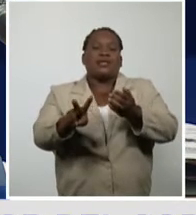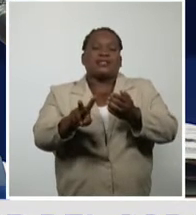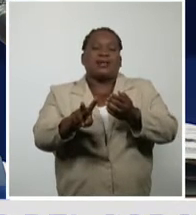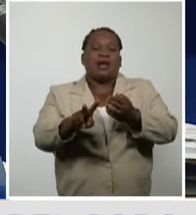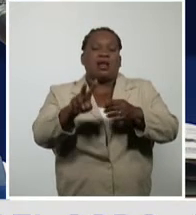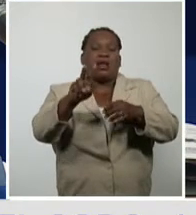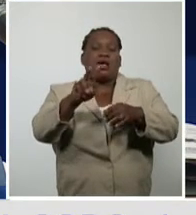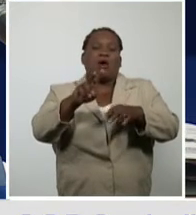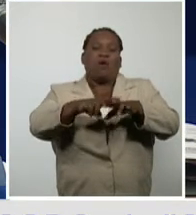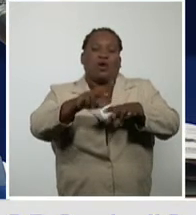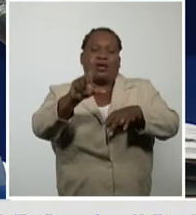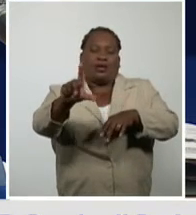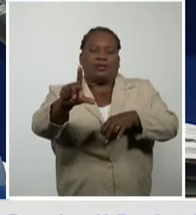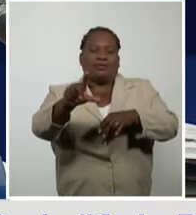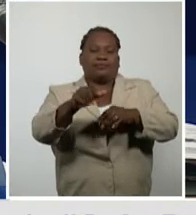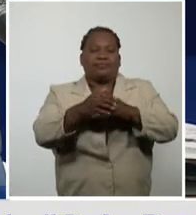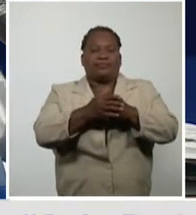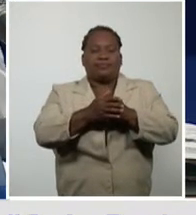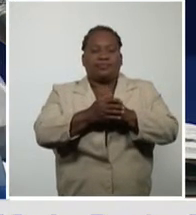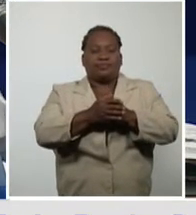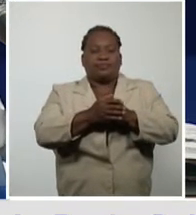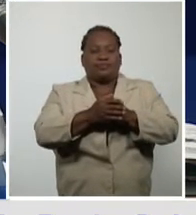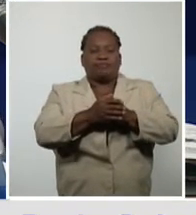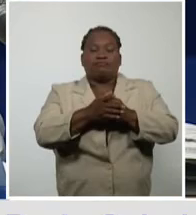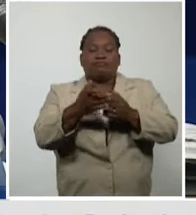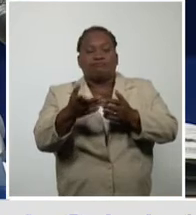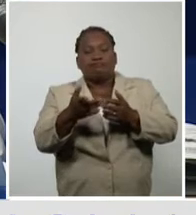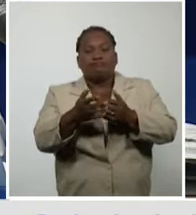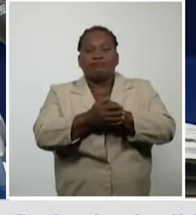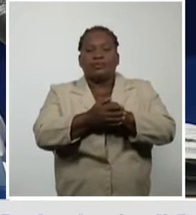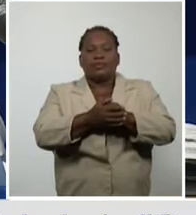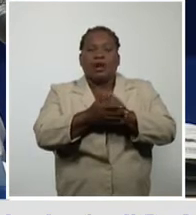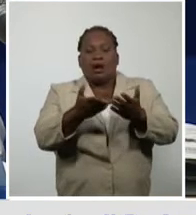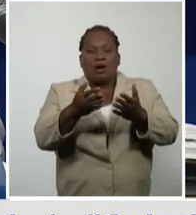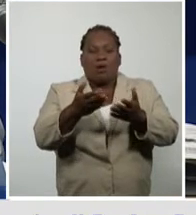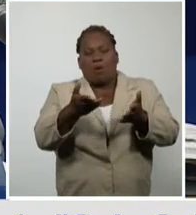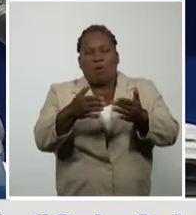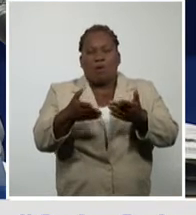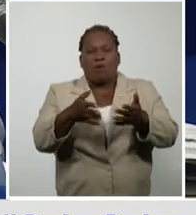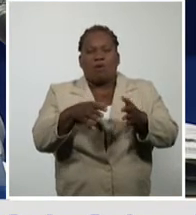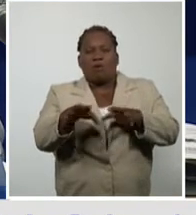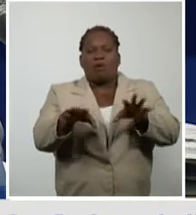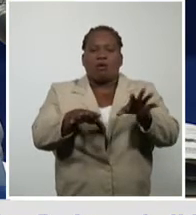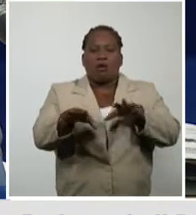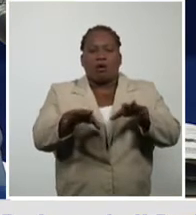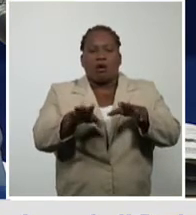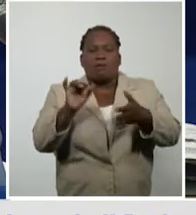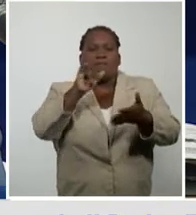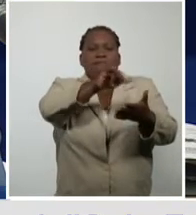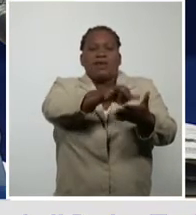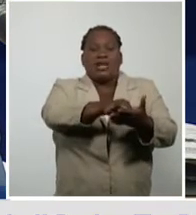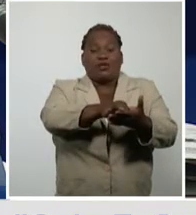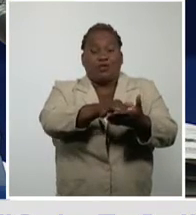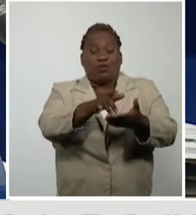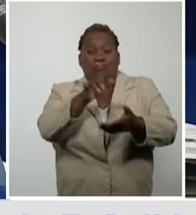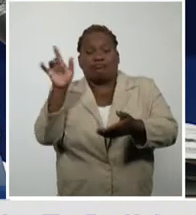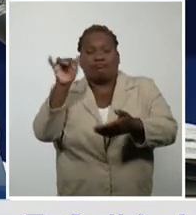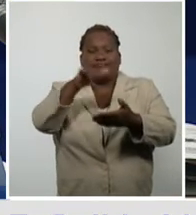Holguín. Desde el punto de vista del comportamiento del movimiento migratorio ayer en